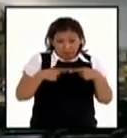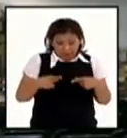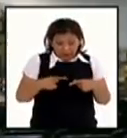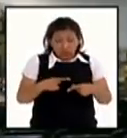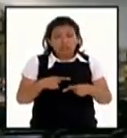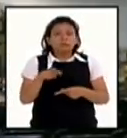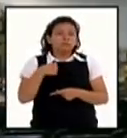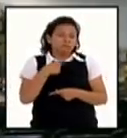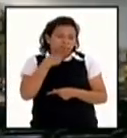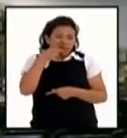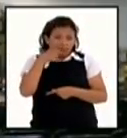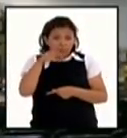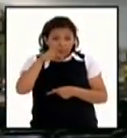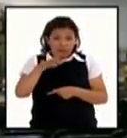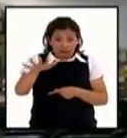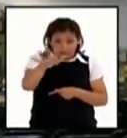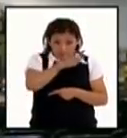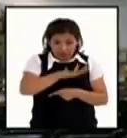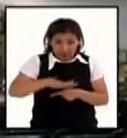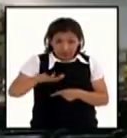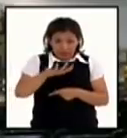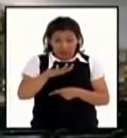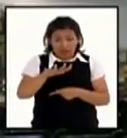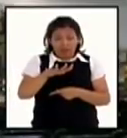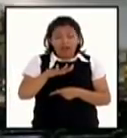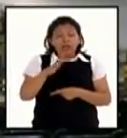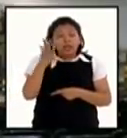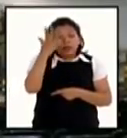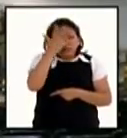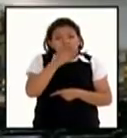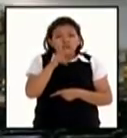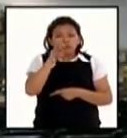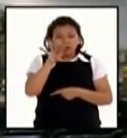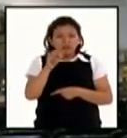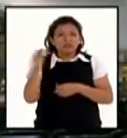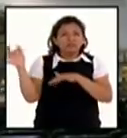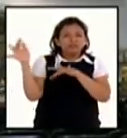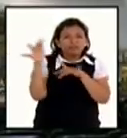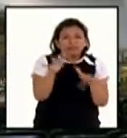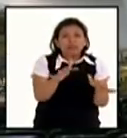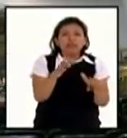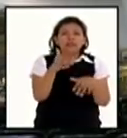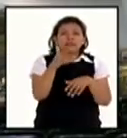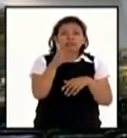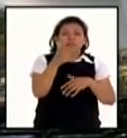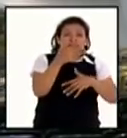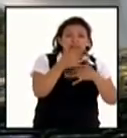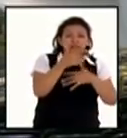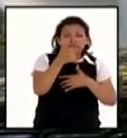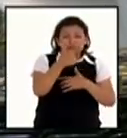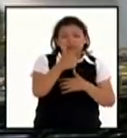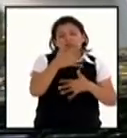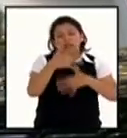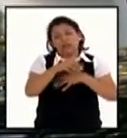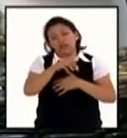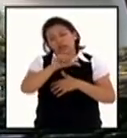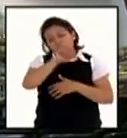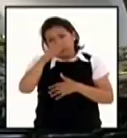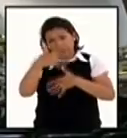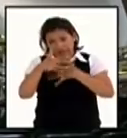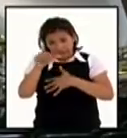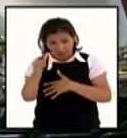que en esta colonia Hermosa Provincia acuden del 7 al 15 de agosto 300,000 delegados aproximadamente. Es